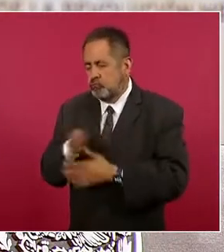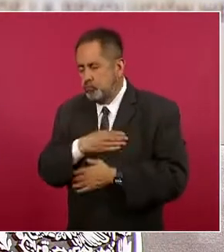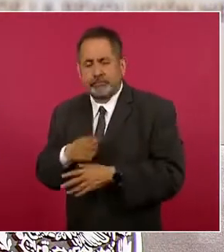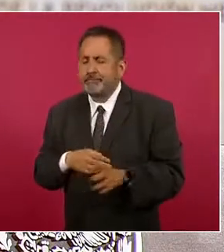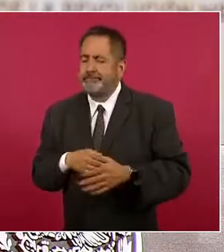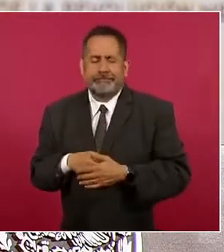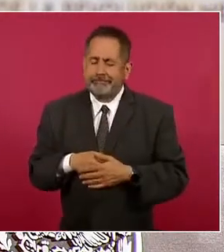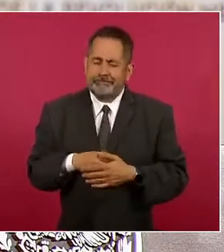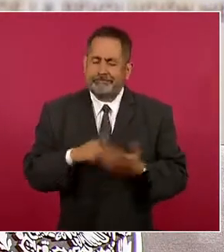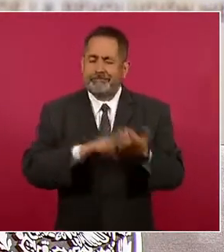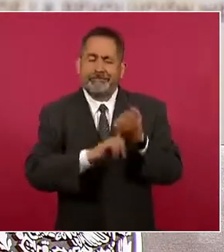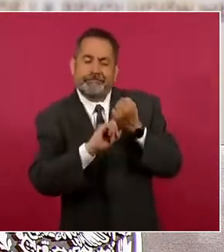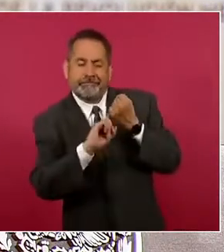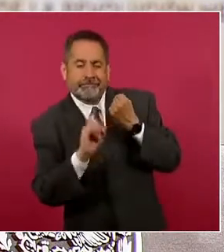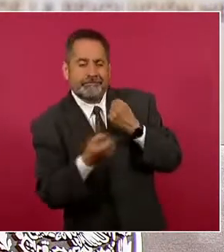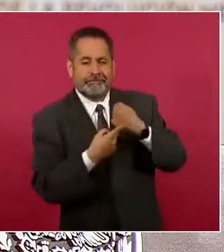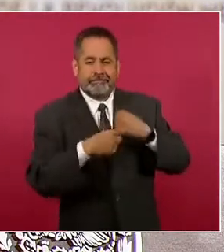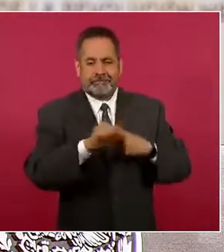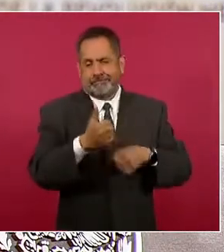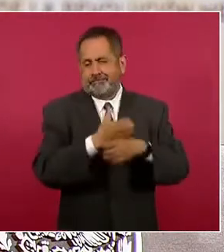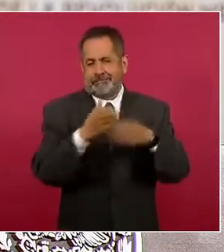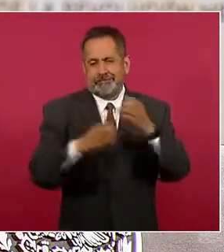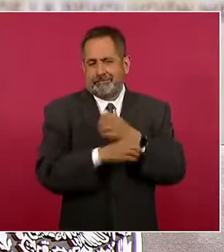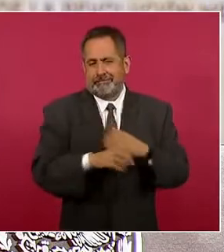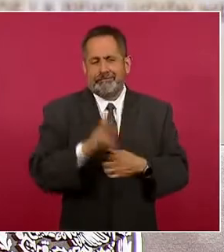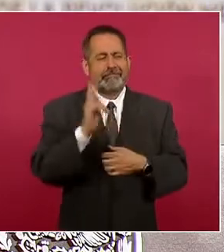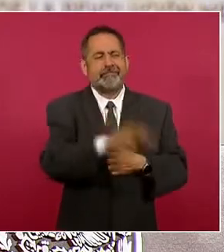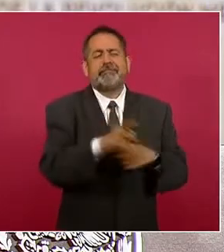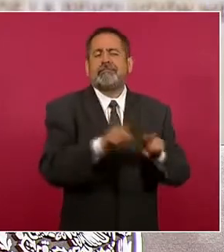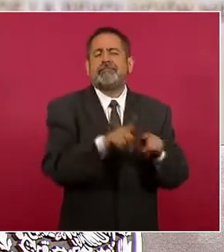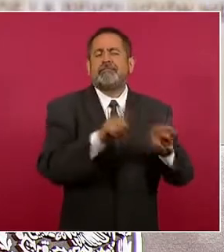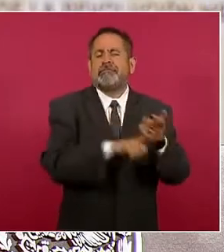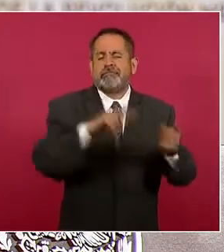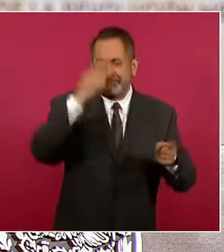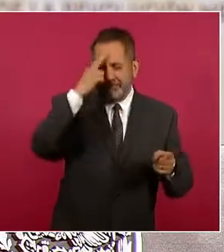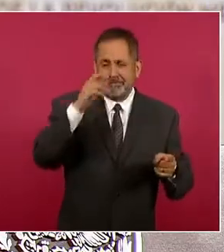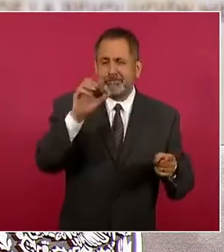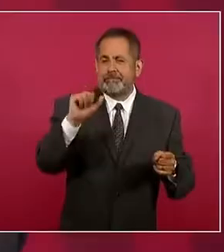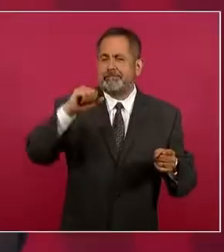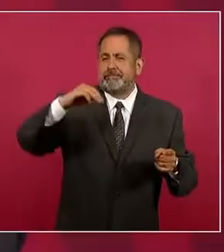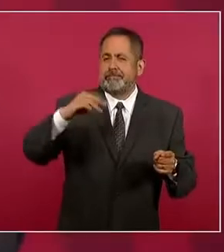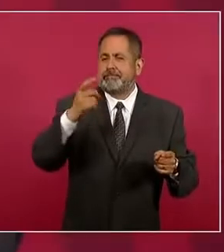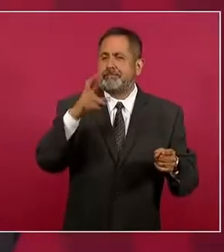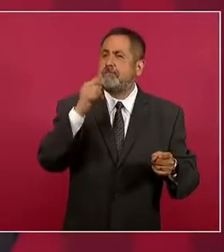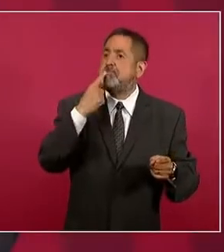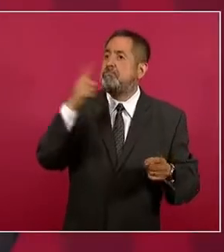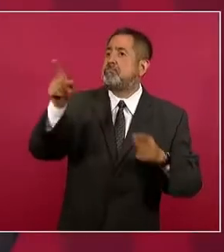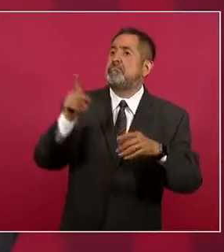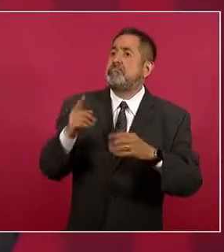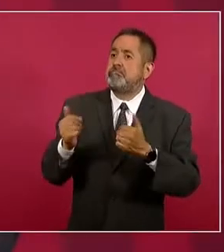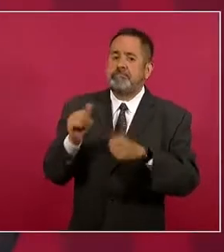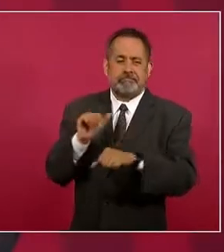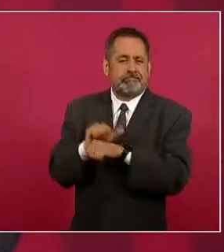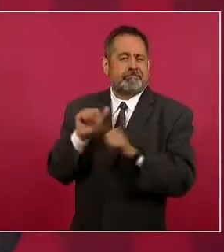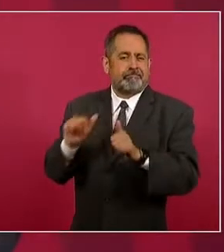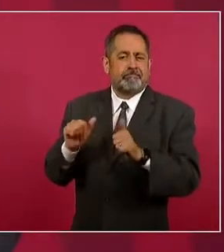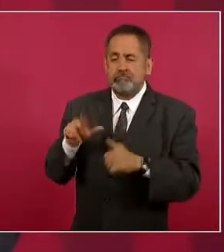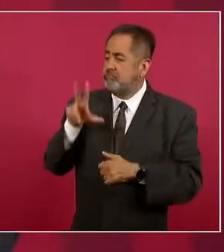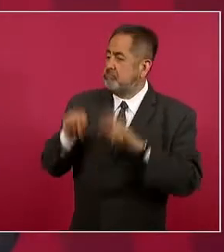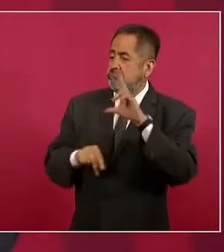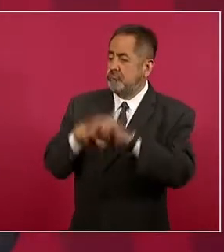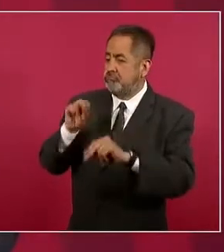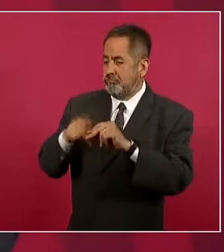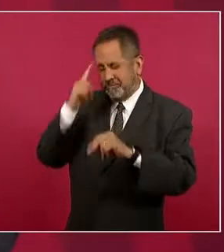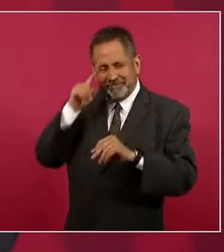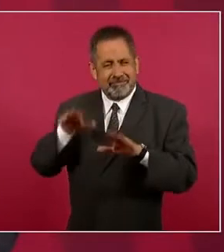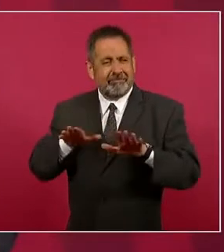Son otros sus propósitos. Son como los amparos para que no se construyera el aeropuerto Felipe